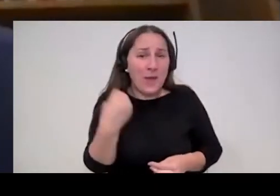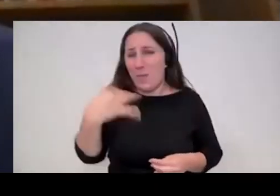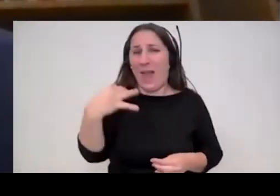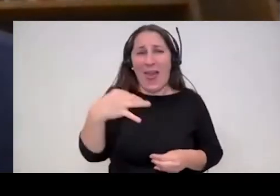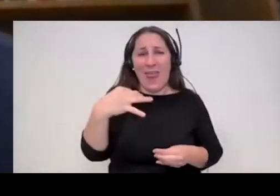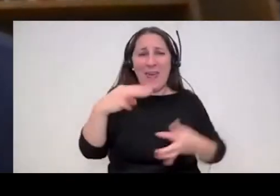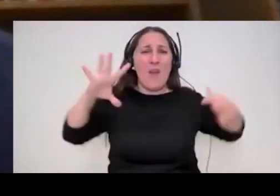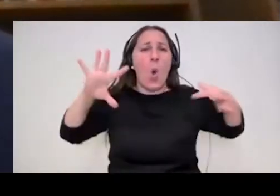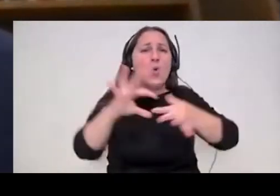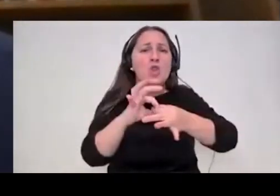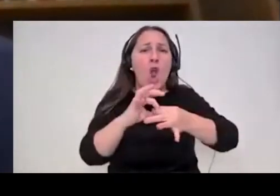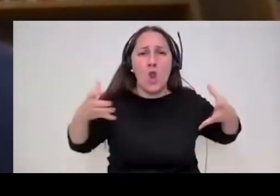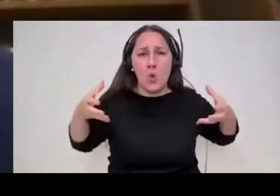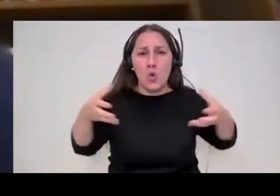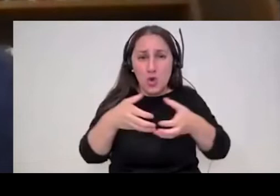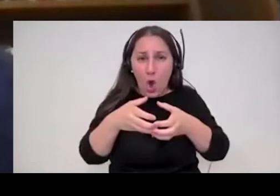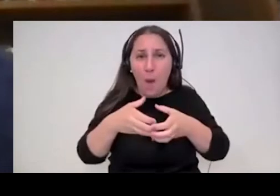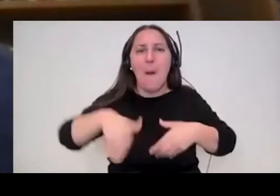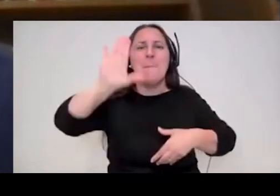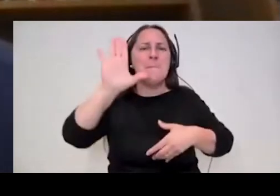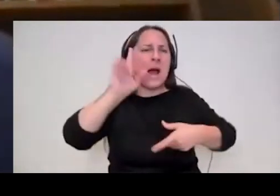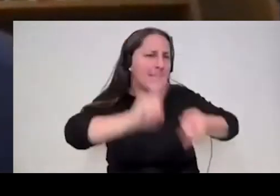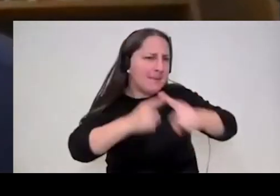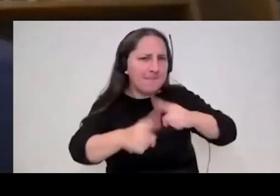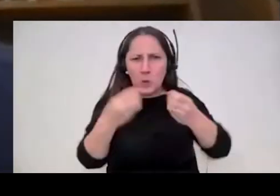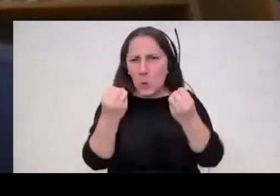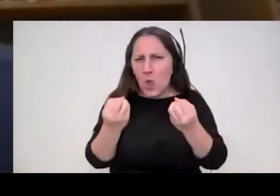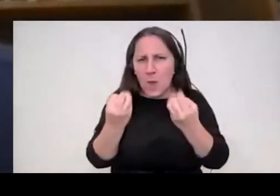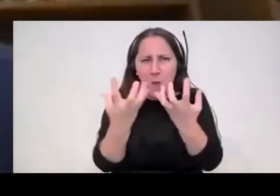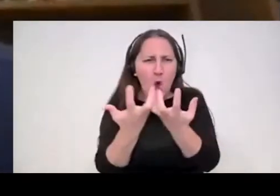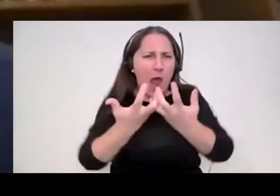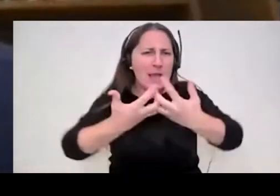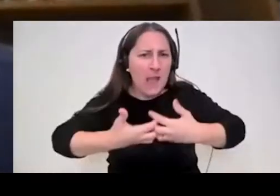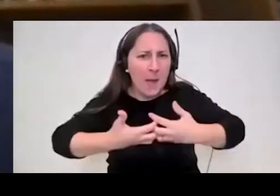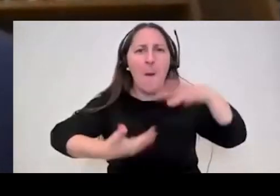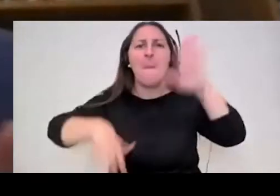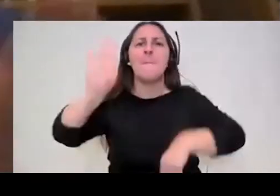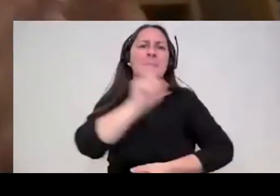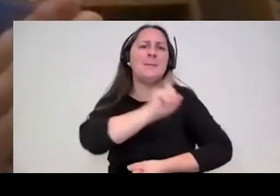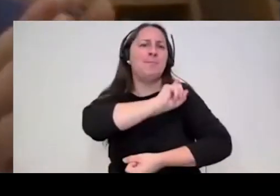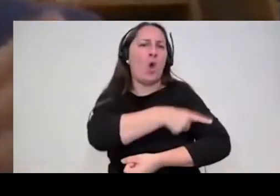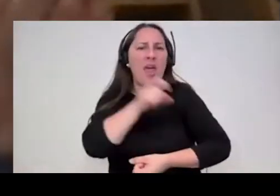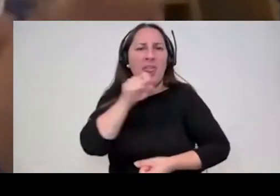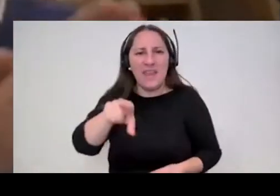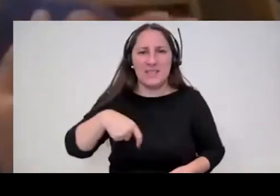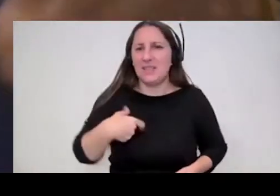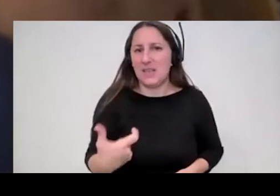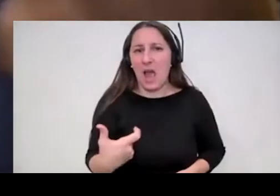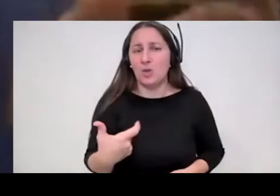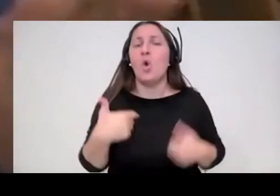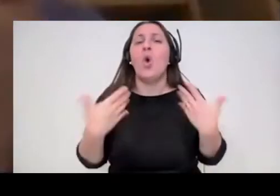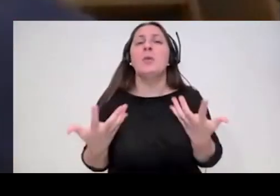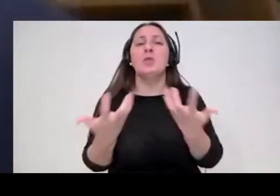cuanto más nos unamos, más nos organicemos, más concentramos el poder sindical, y por eso nuestro sistema es un sistema